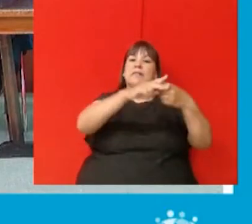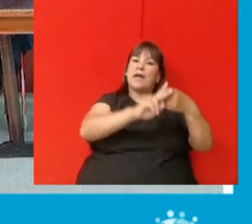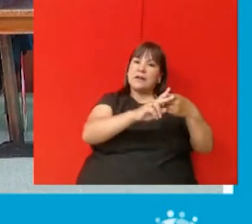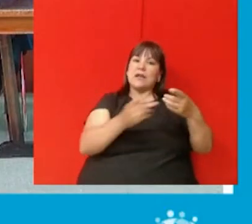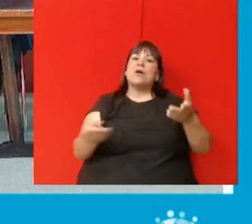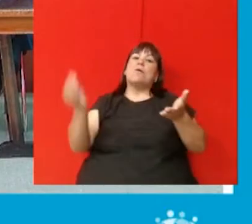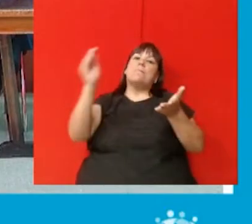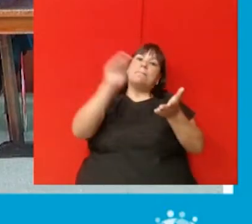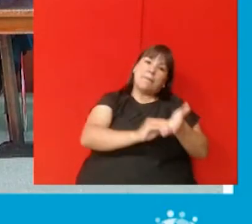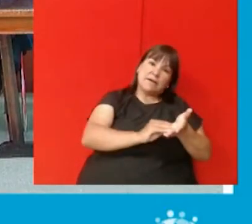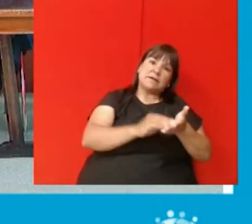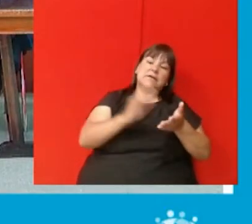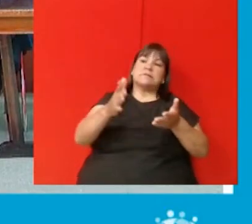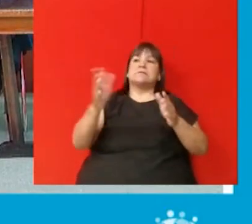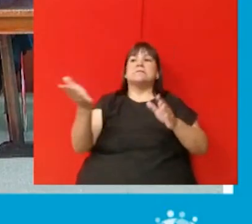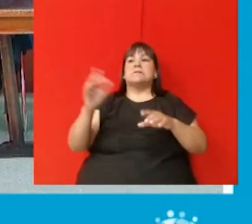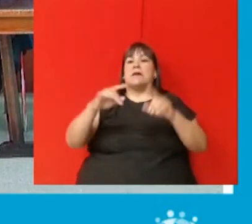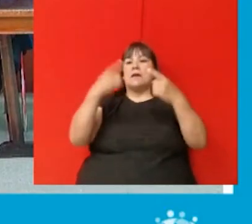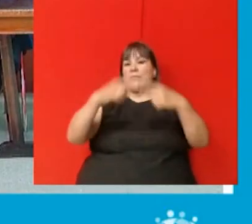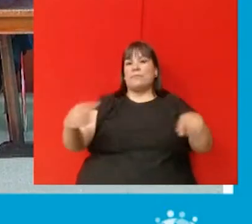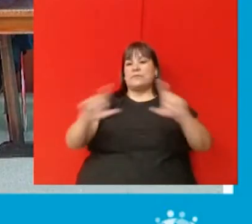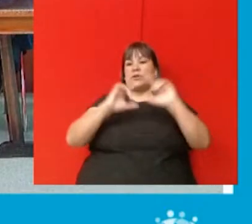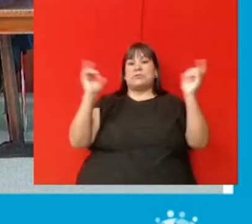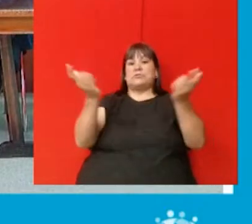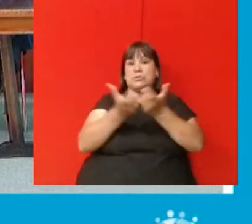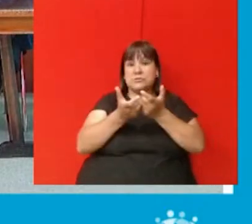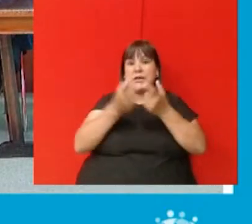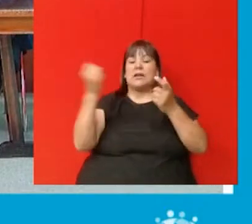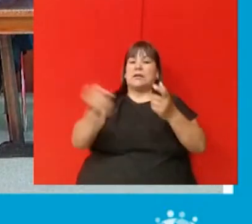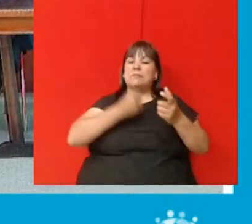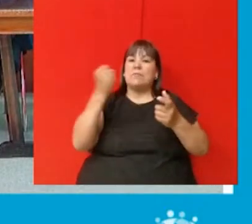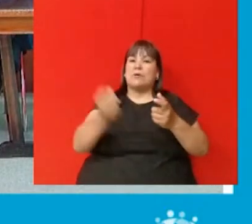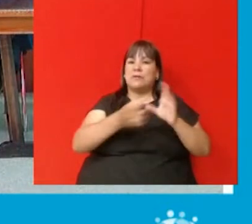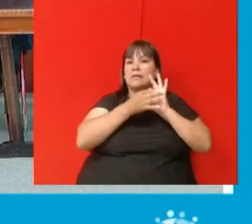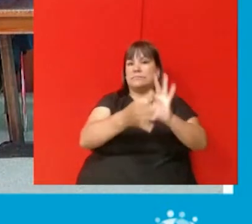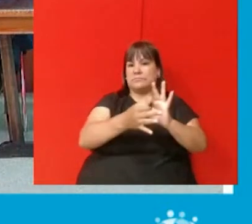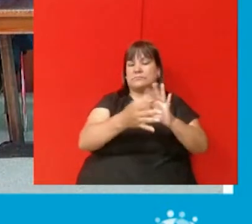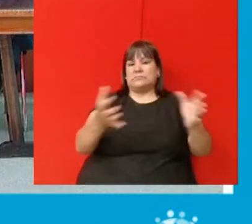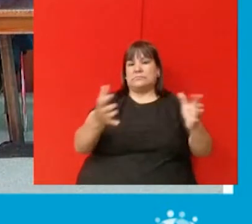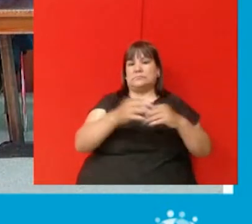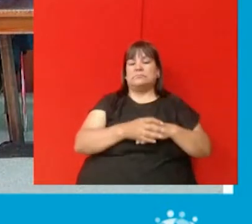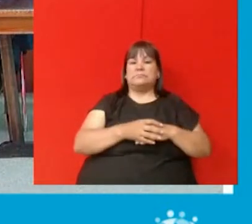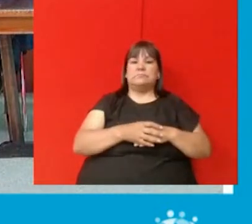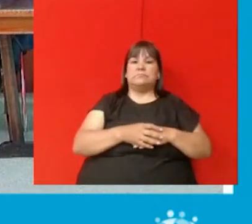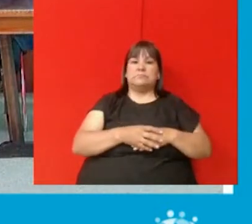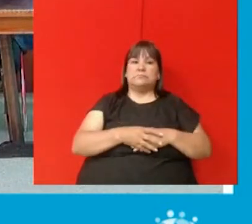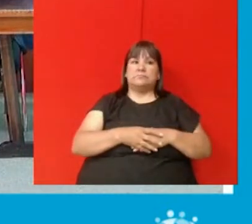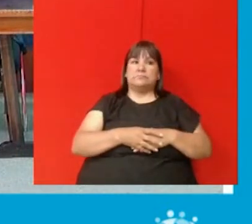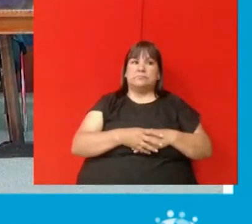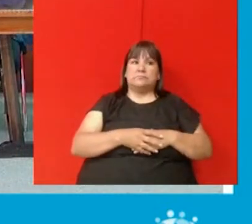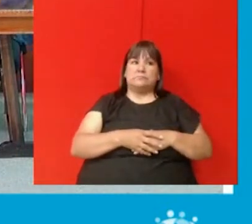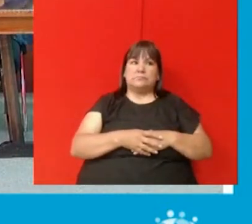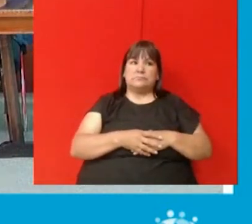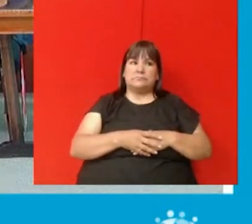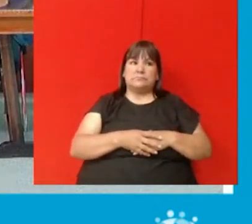procedimental con las cuestiones más bien sociohumanísticas, y dentro de ellas estarían esta asignatura que se llaman deontología y bioética. Sí, sí.